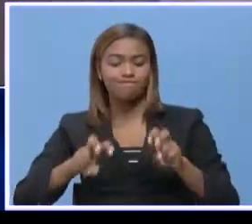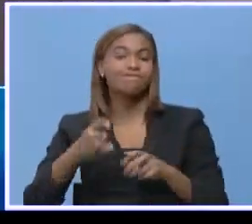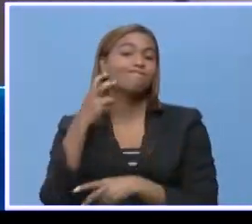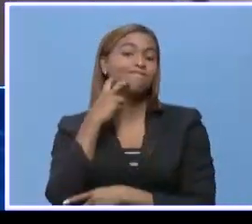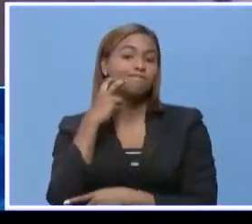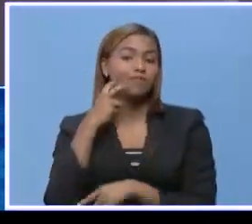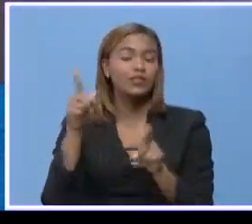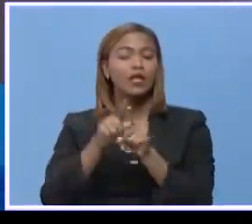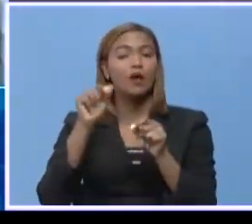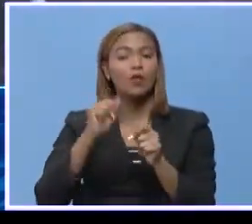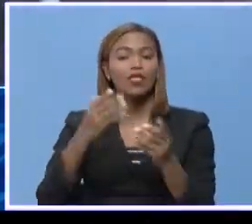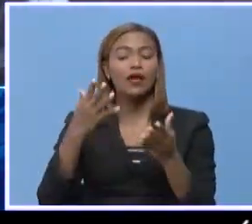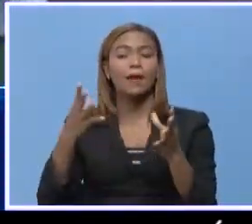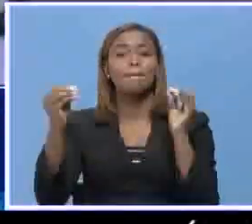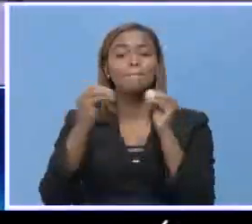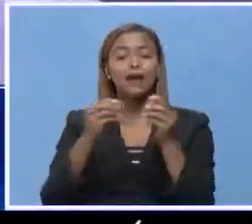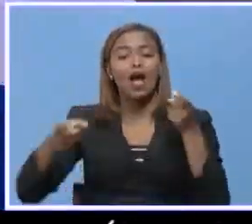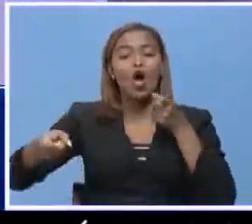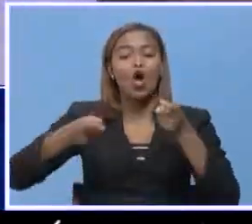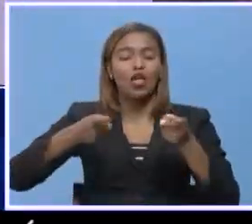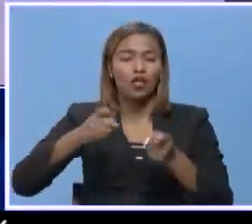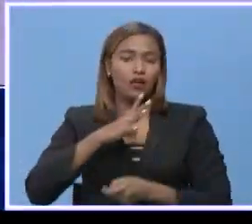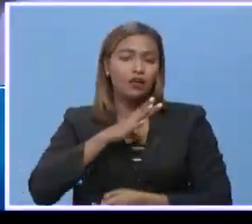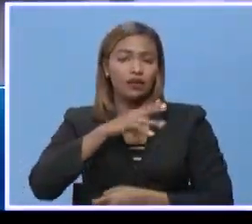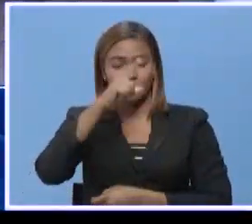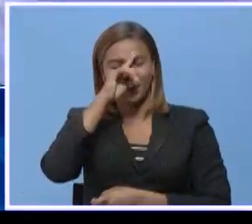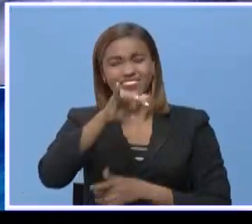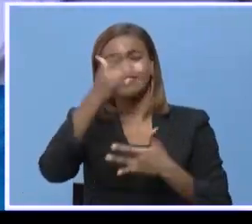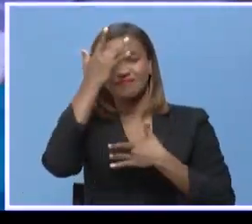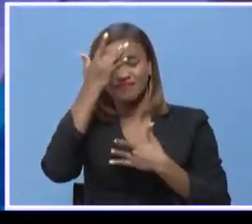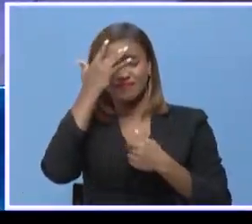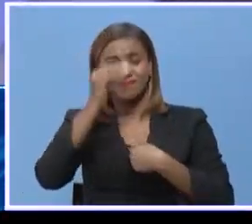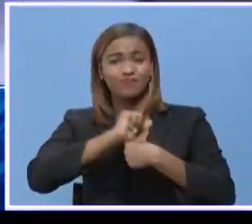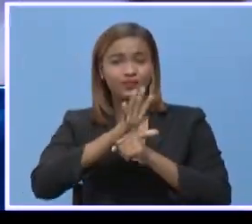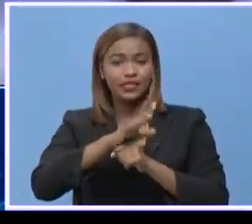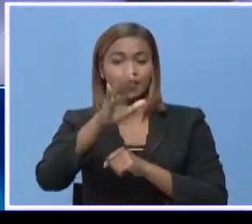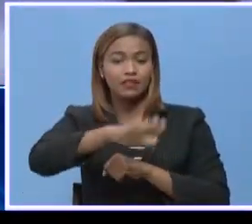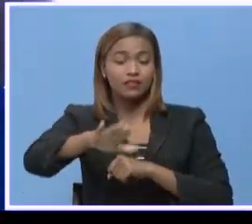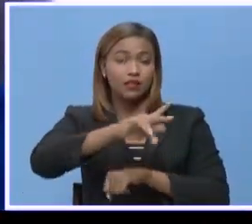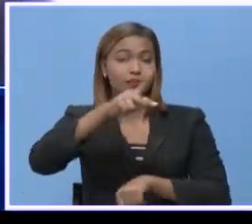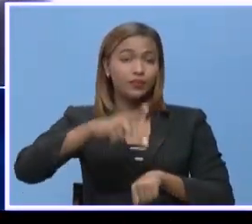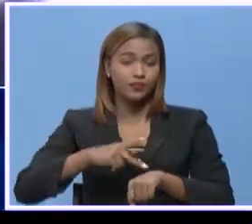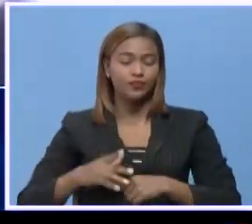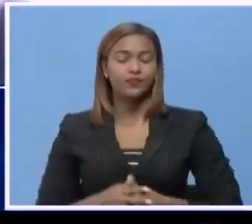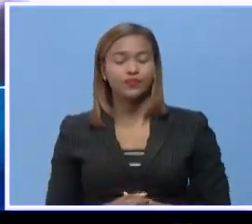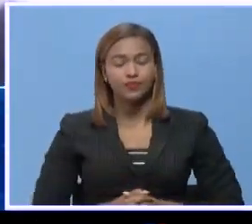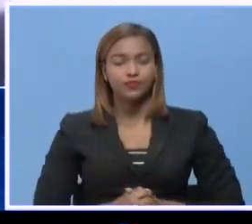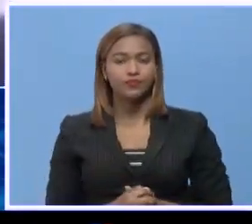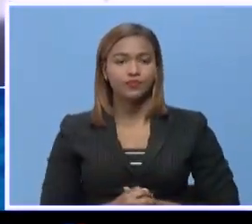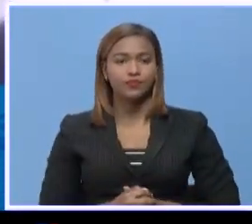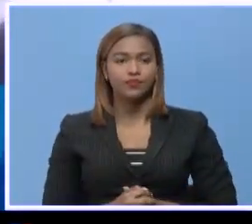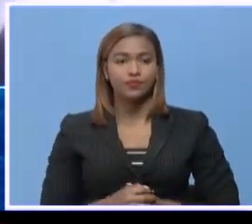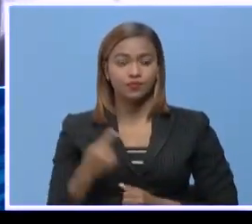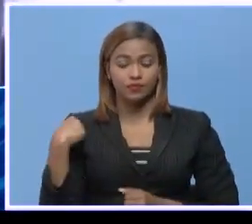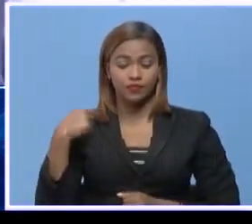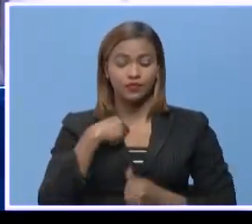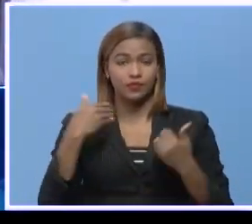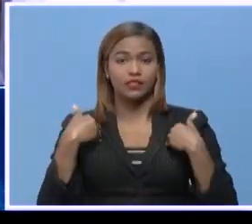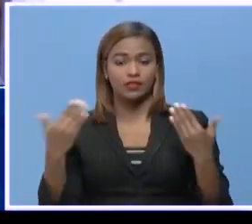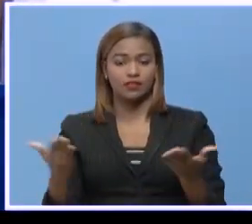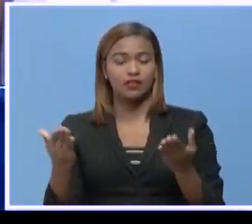y así tener un mayor control de la pandemia en la provincia. A toda nuestra provincia, nuestro